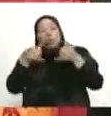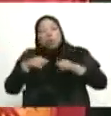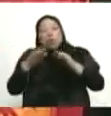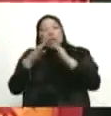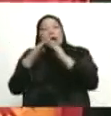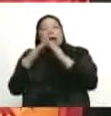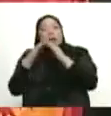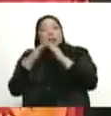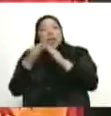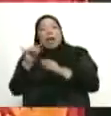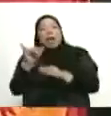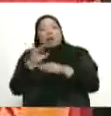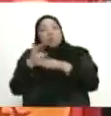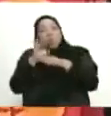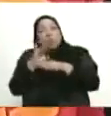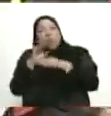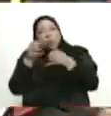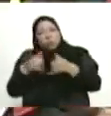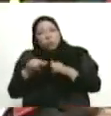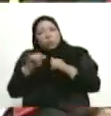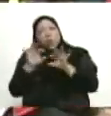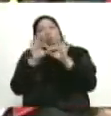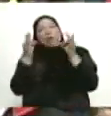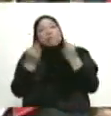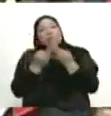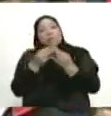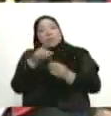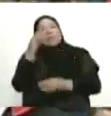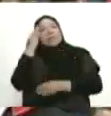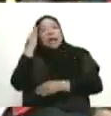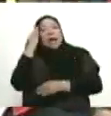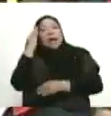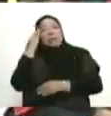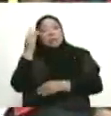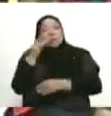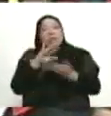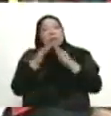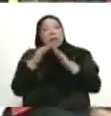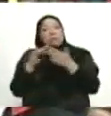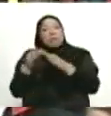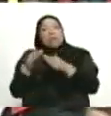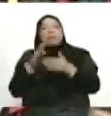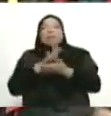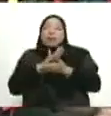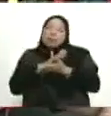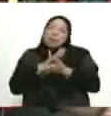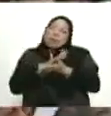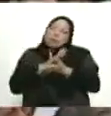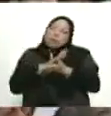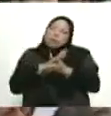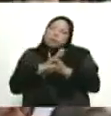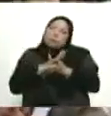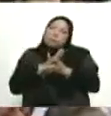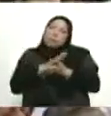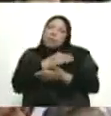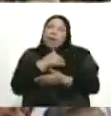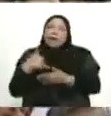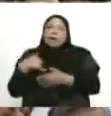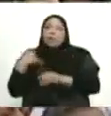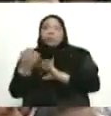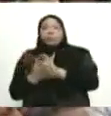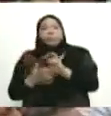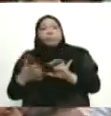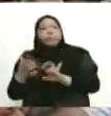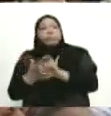en la casa. No hay nada como que una familia sepa que su sector está tranquilo. Ellos quieren sabotear